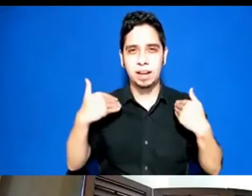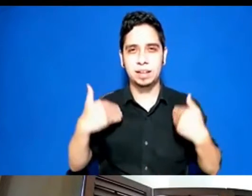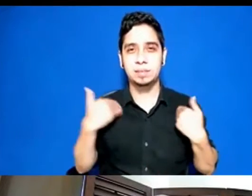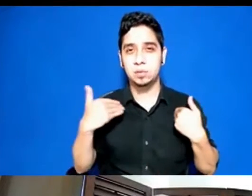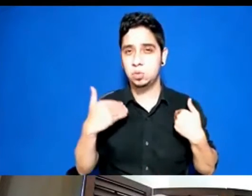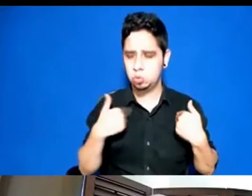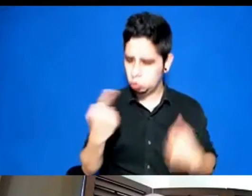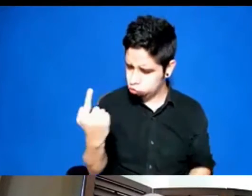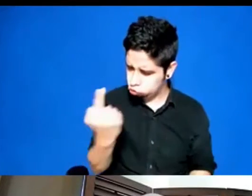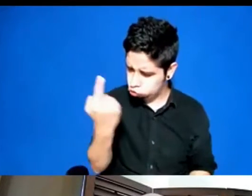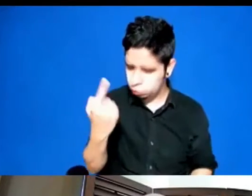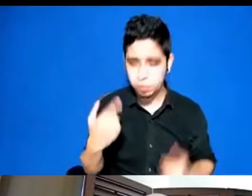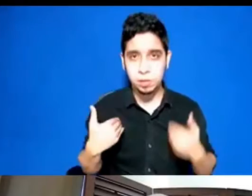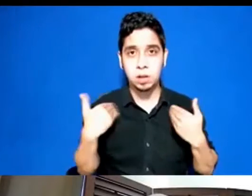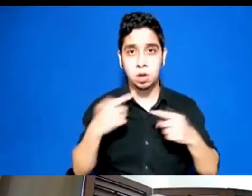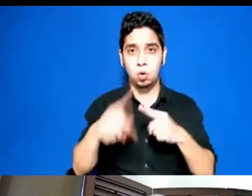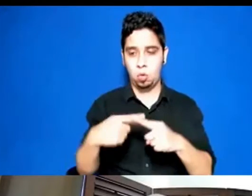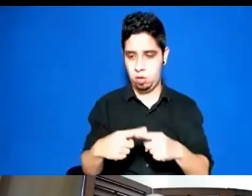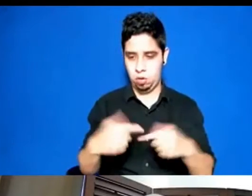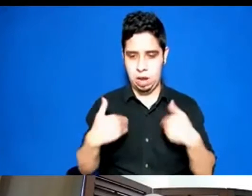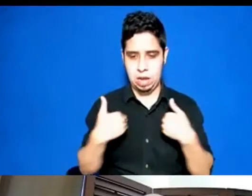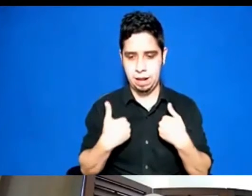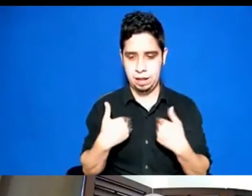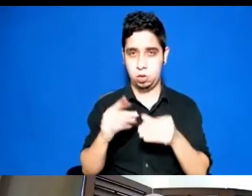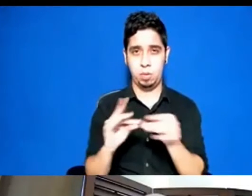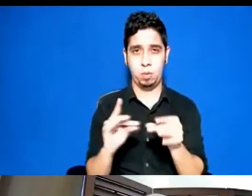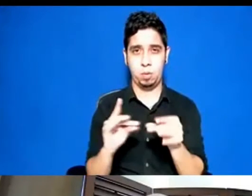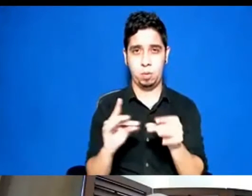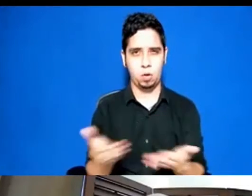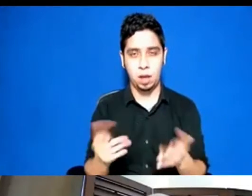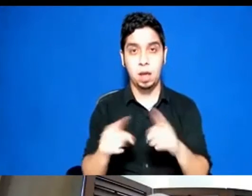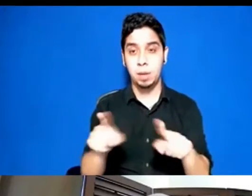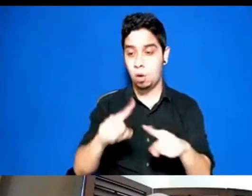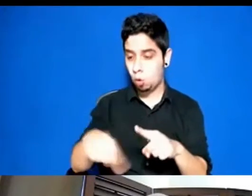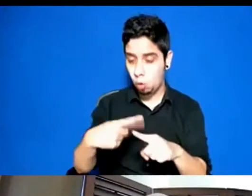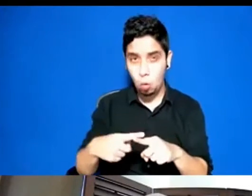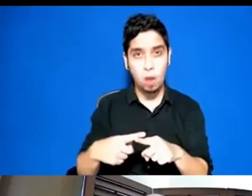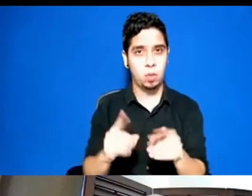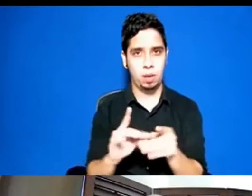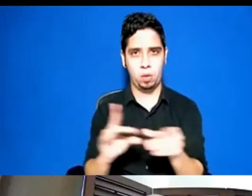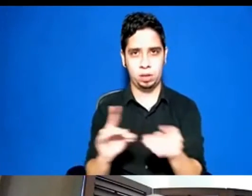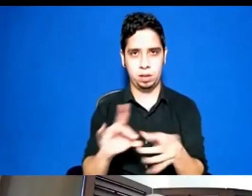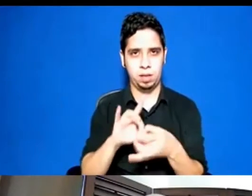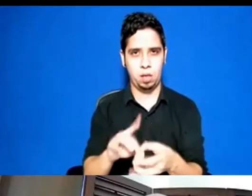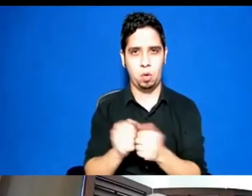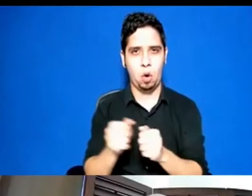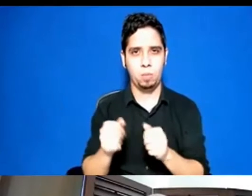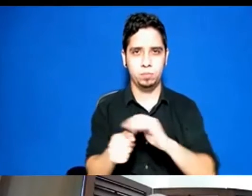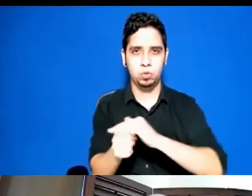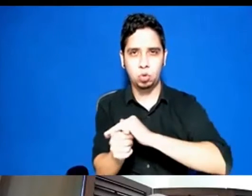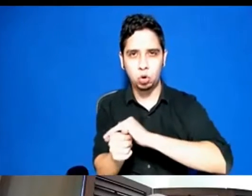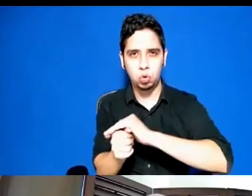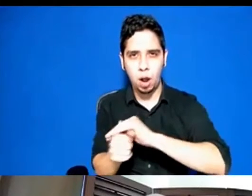siempre he estado feliz cada vez que me hablan de animalitos, pero cuando me hablan de tortugas, yo me pongo más feliz todavía. No sé por